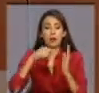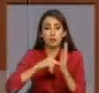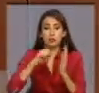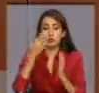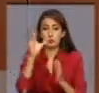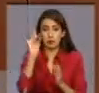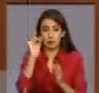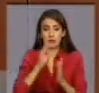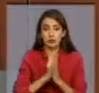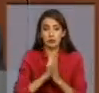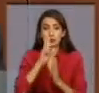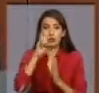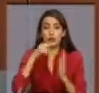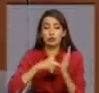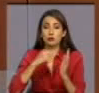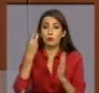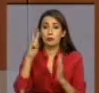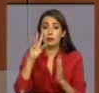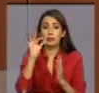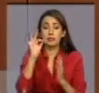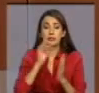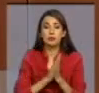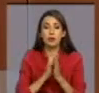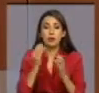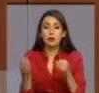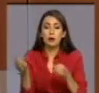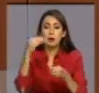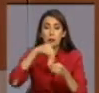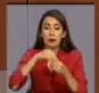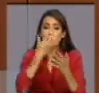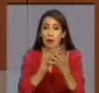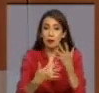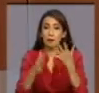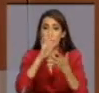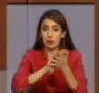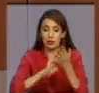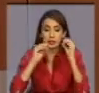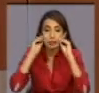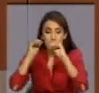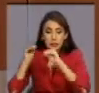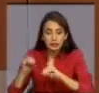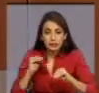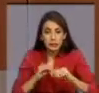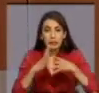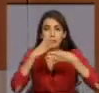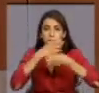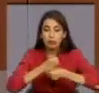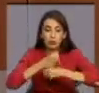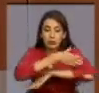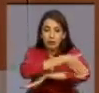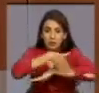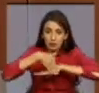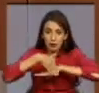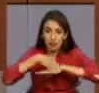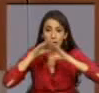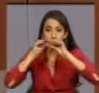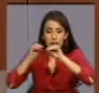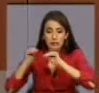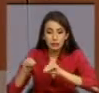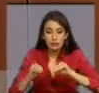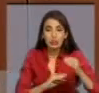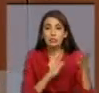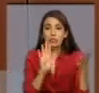la seguridad vial sea parte de la malla curricular en las escuelas y colegios, porque es fundamental que esta formación se